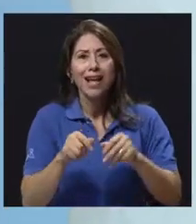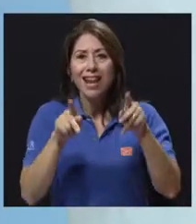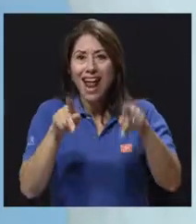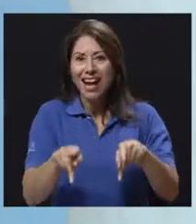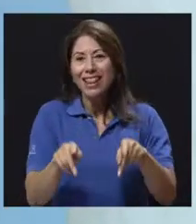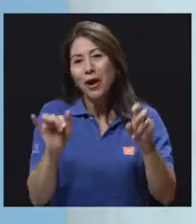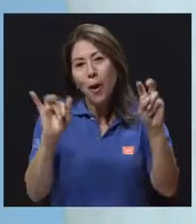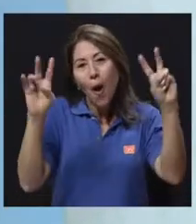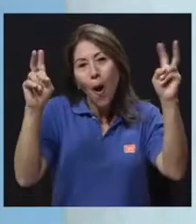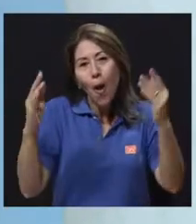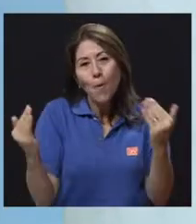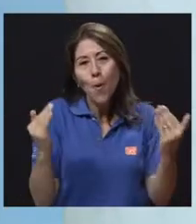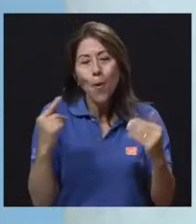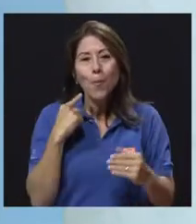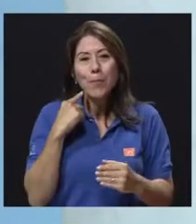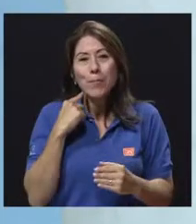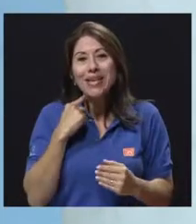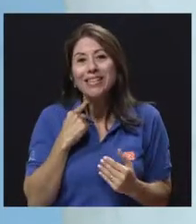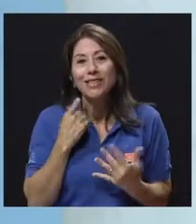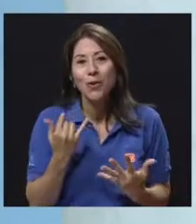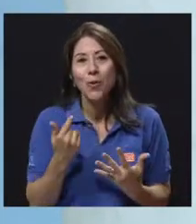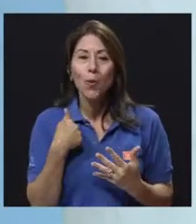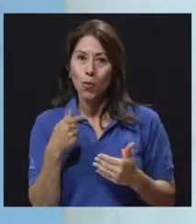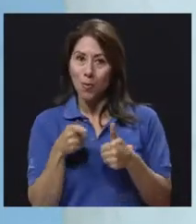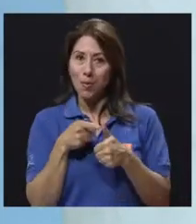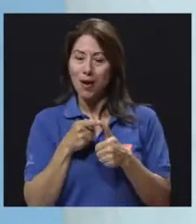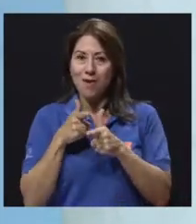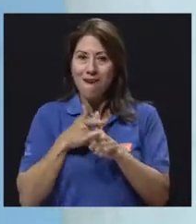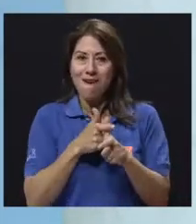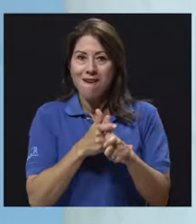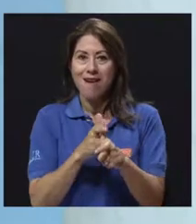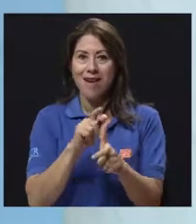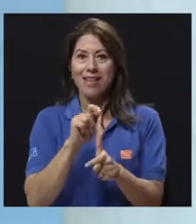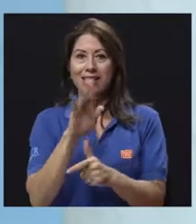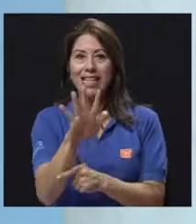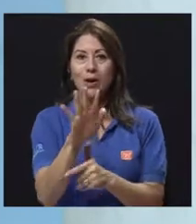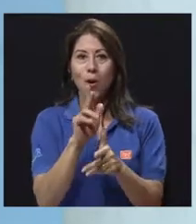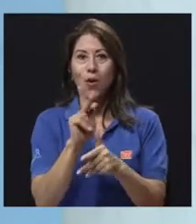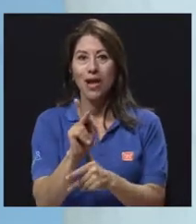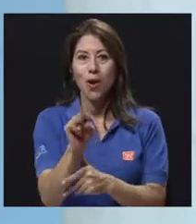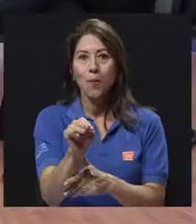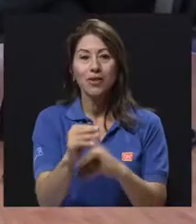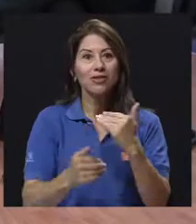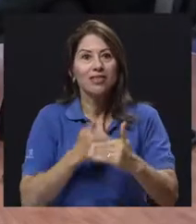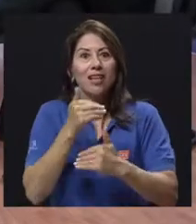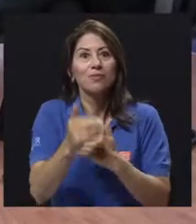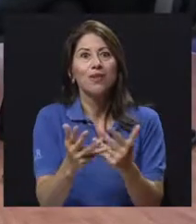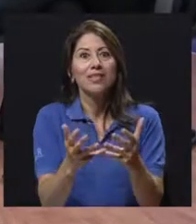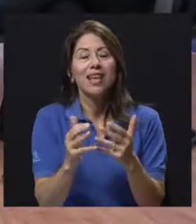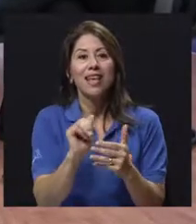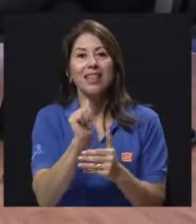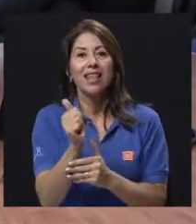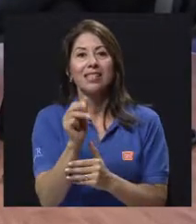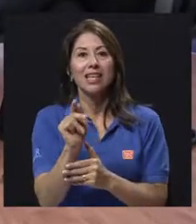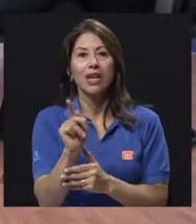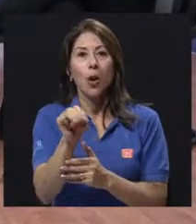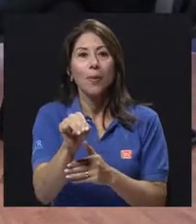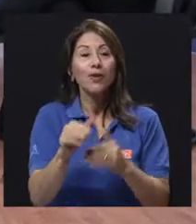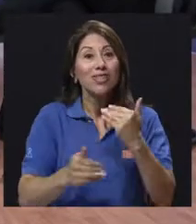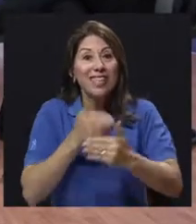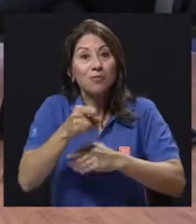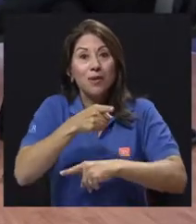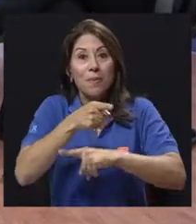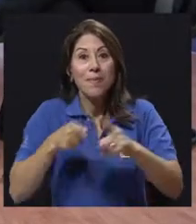Sí. Digamos, uno cumple una meta de 5 kilómetros. Y ya dice, ¿por qué no hago una de 10? Y después, ¿por qué no hago una media maratón? Y cuando te estás